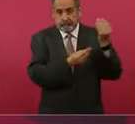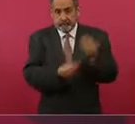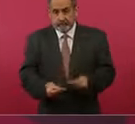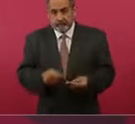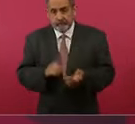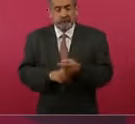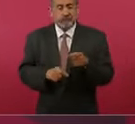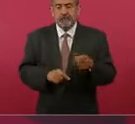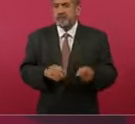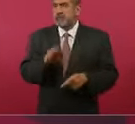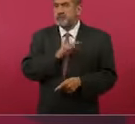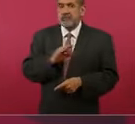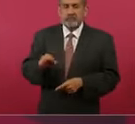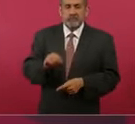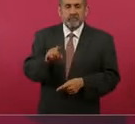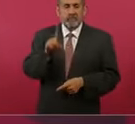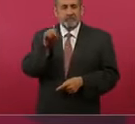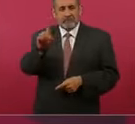es de más de